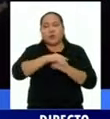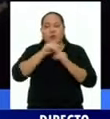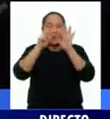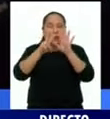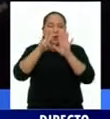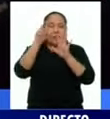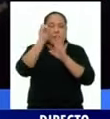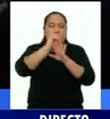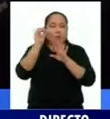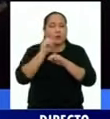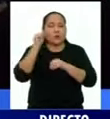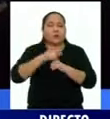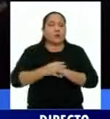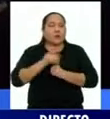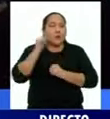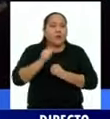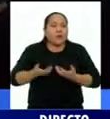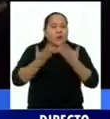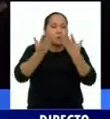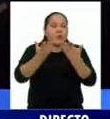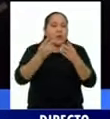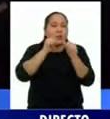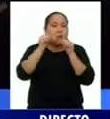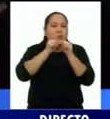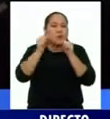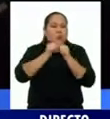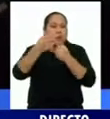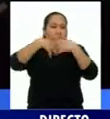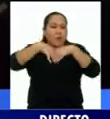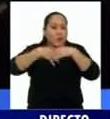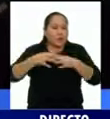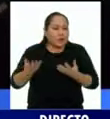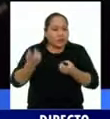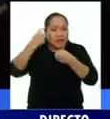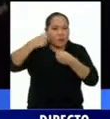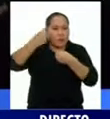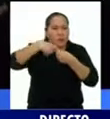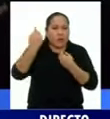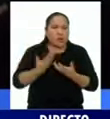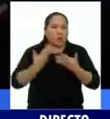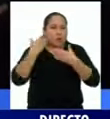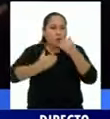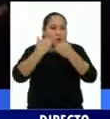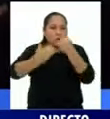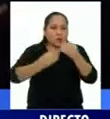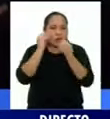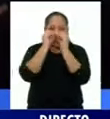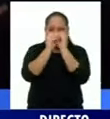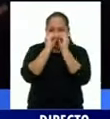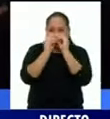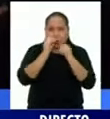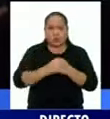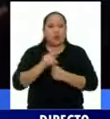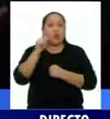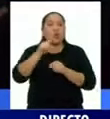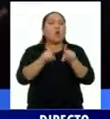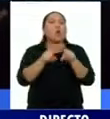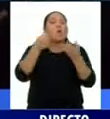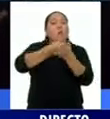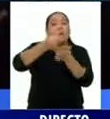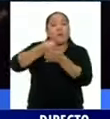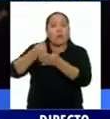activa. Podemos darle el número de datos de empresas que están involucradas en los procesos de reactivación a través del